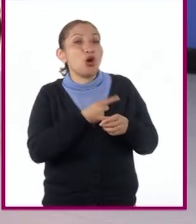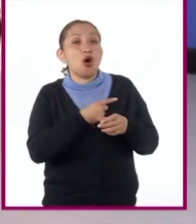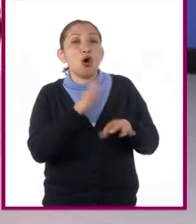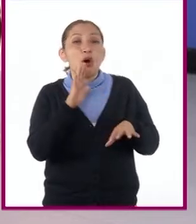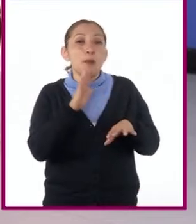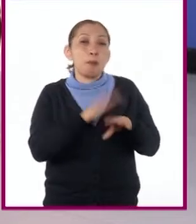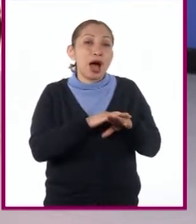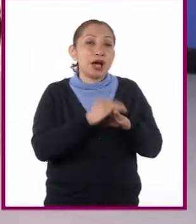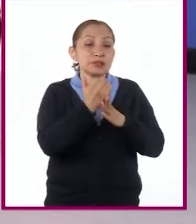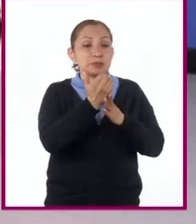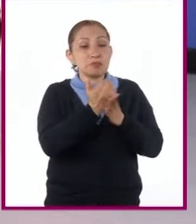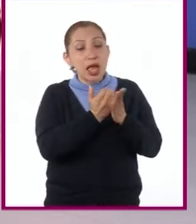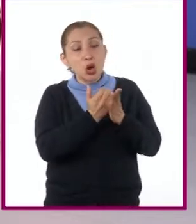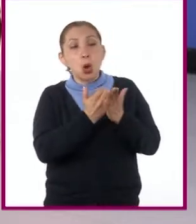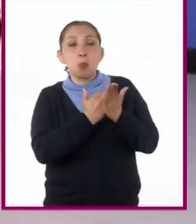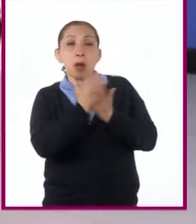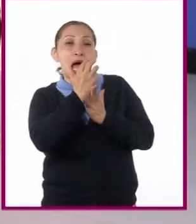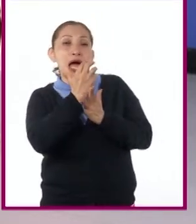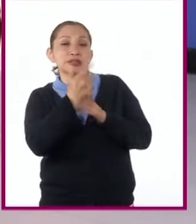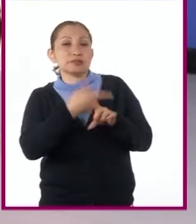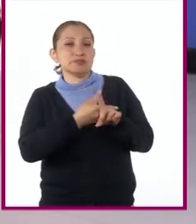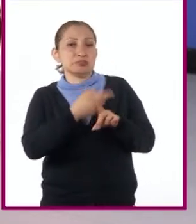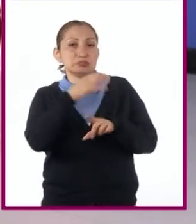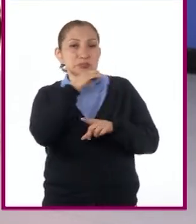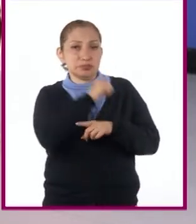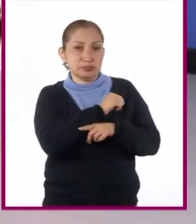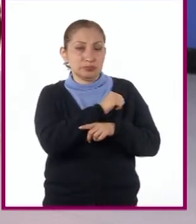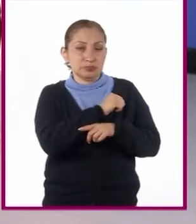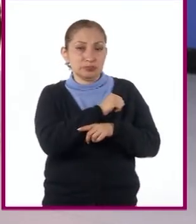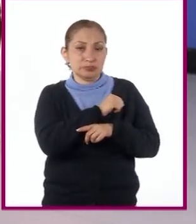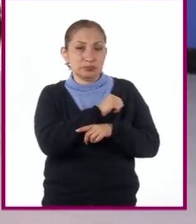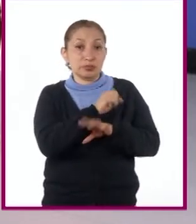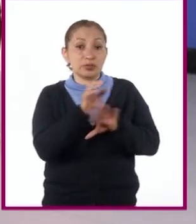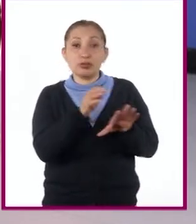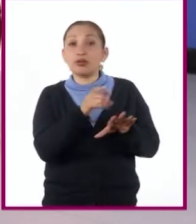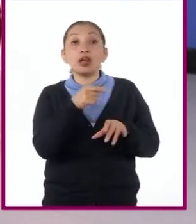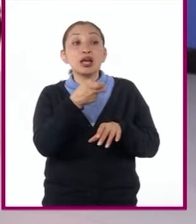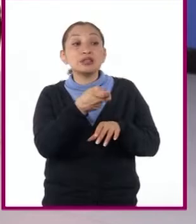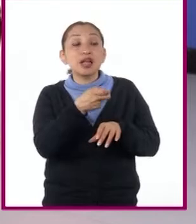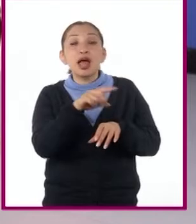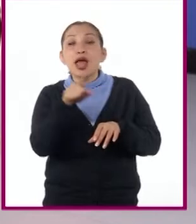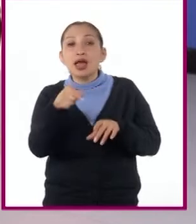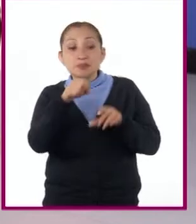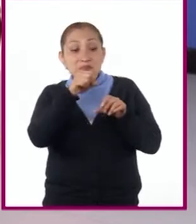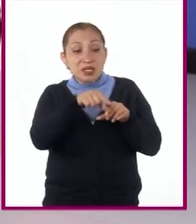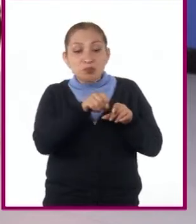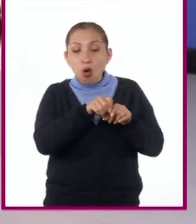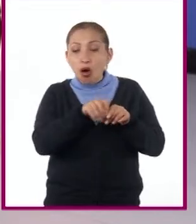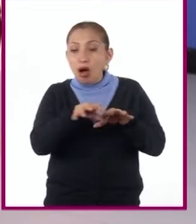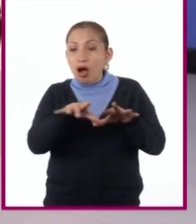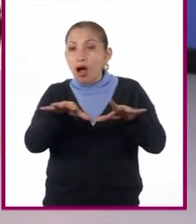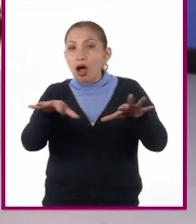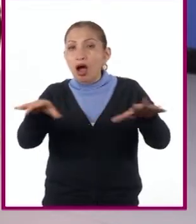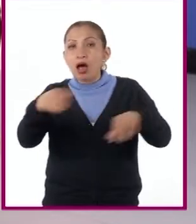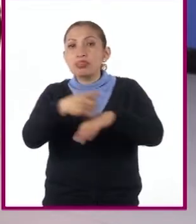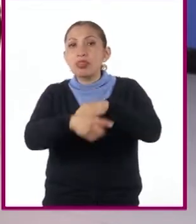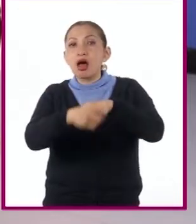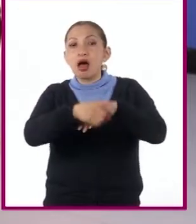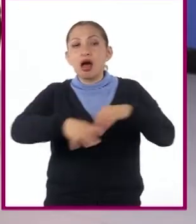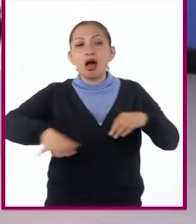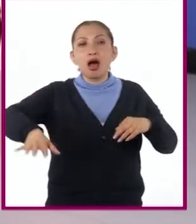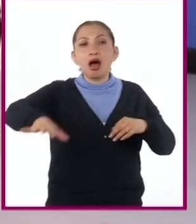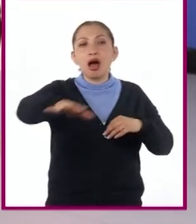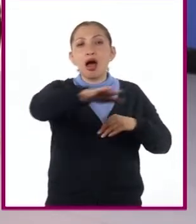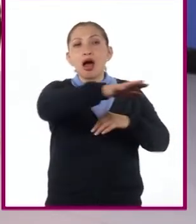o disminución de la temperatura, por ejemplo, sino el impacto que tiene en cada uno de los